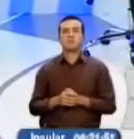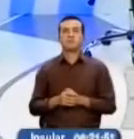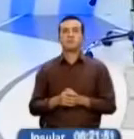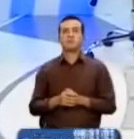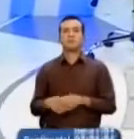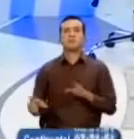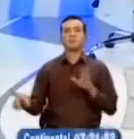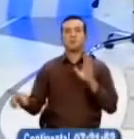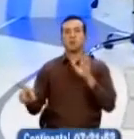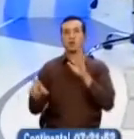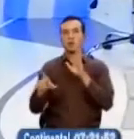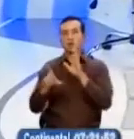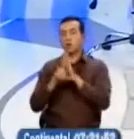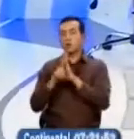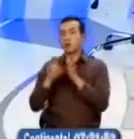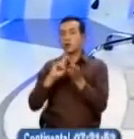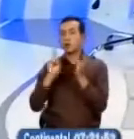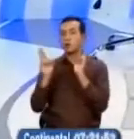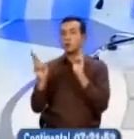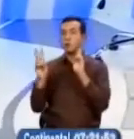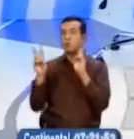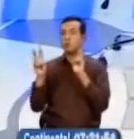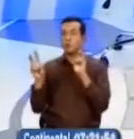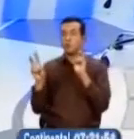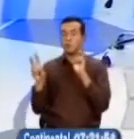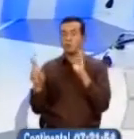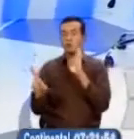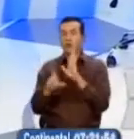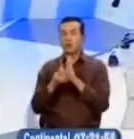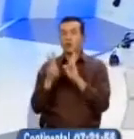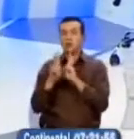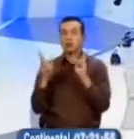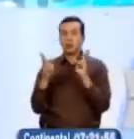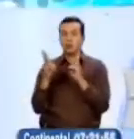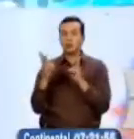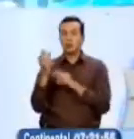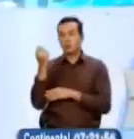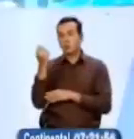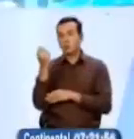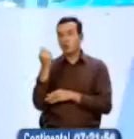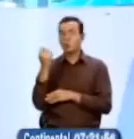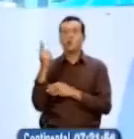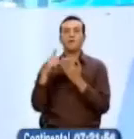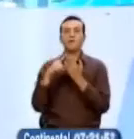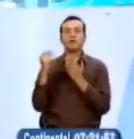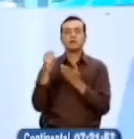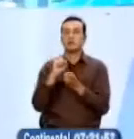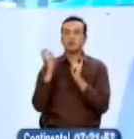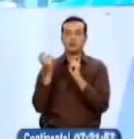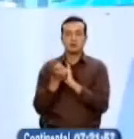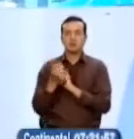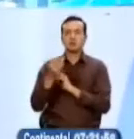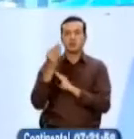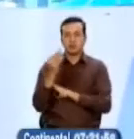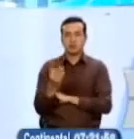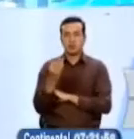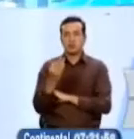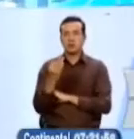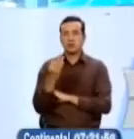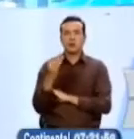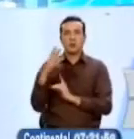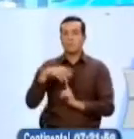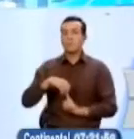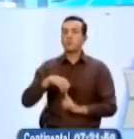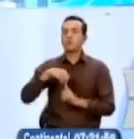y la ley reformó el código monetario financiero para que para crear una línea de